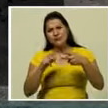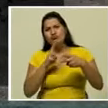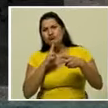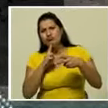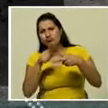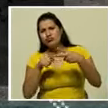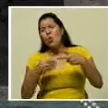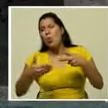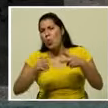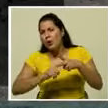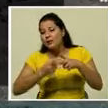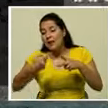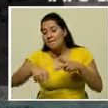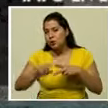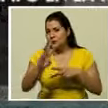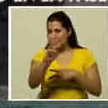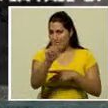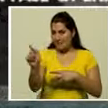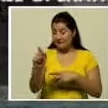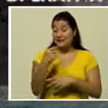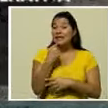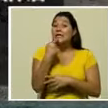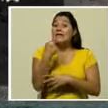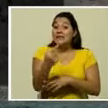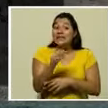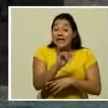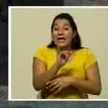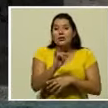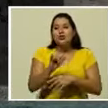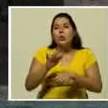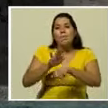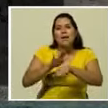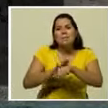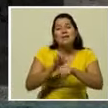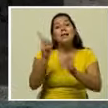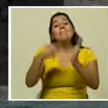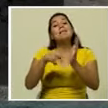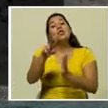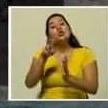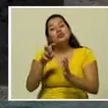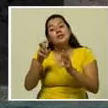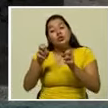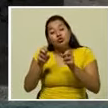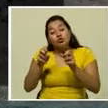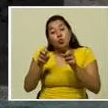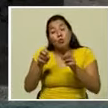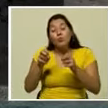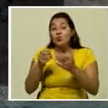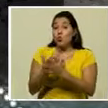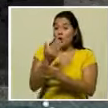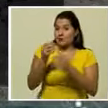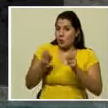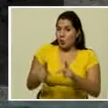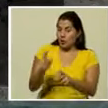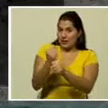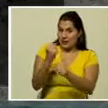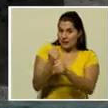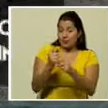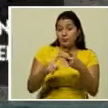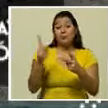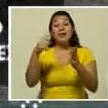Asamblea Legislativa, el cual afirma que generará 1.200 empleos en la fase constructiva y 1.470 en la